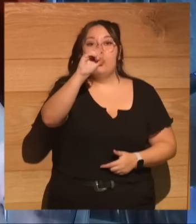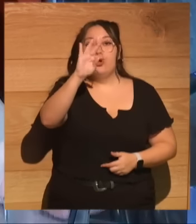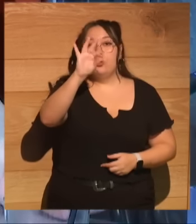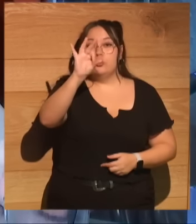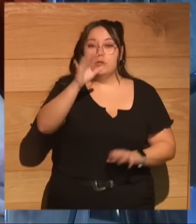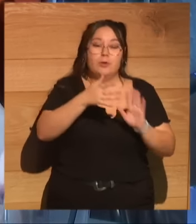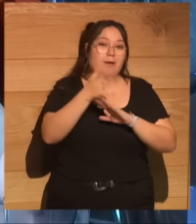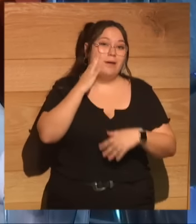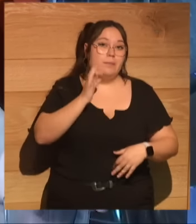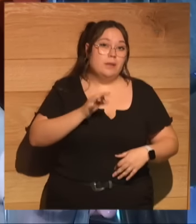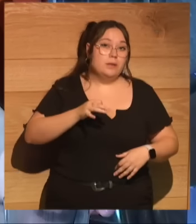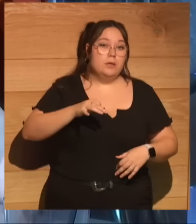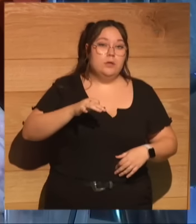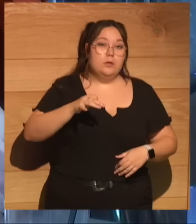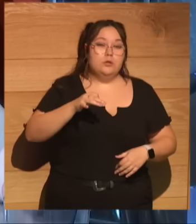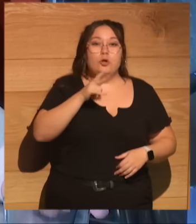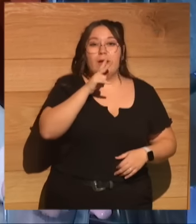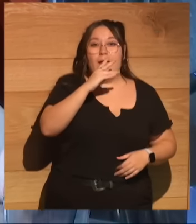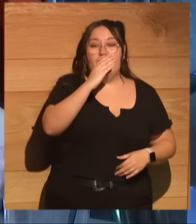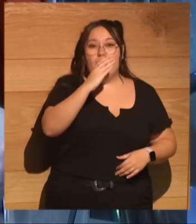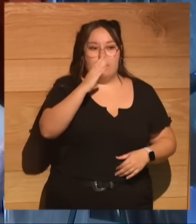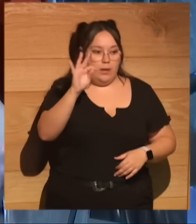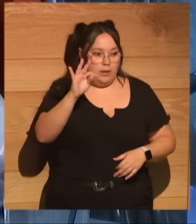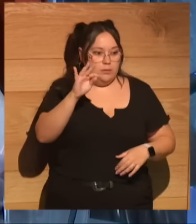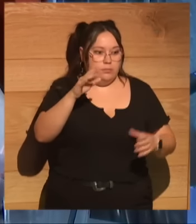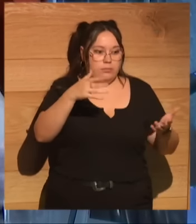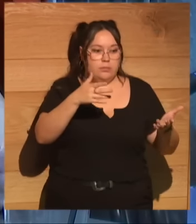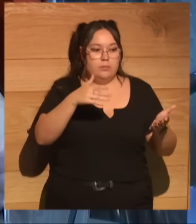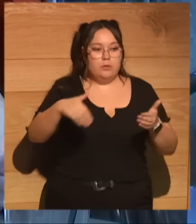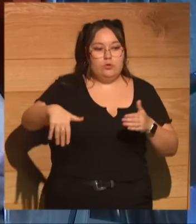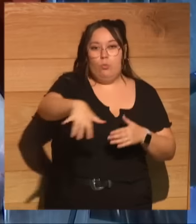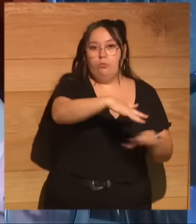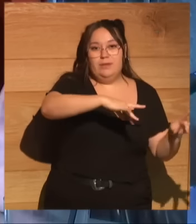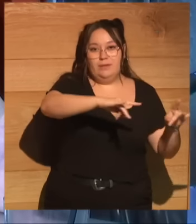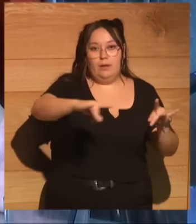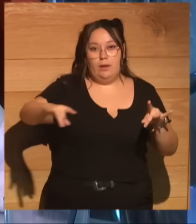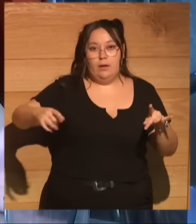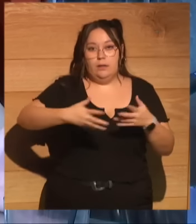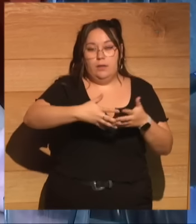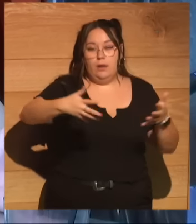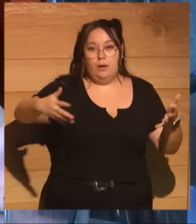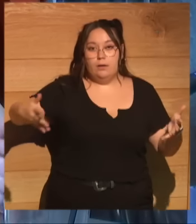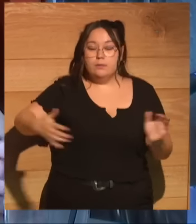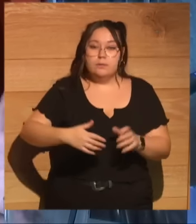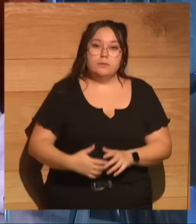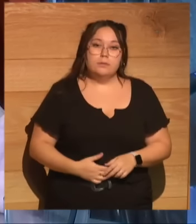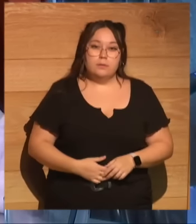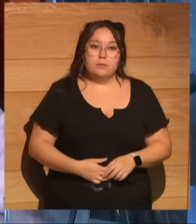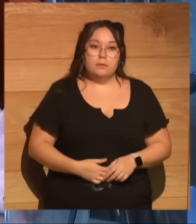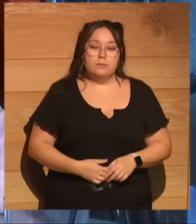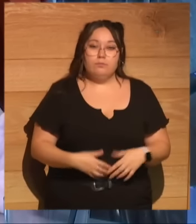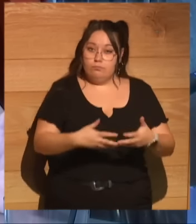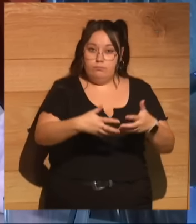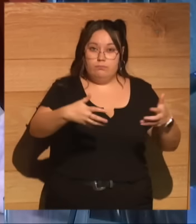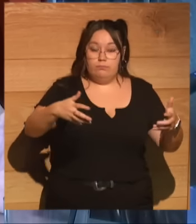son hectáreas y hectáreas. Lot, la traducción literal sería solar. Y bueno, pues si lo pensamos así, pues efectivamente es un